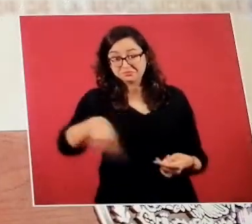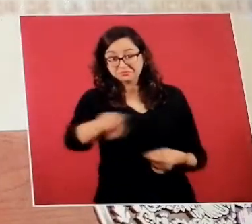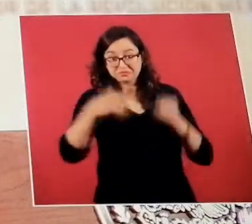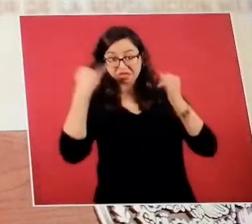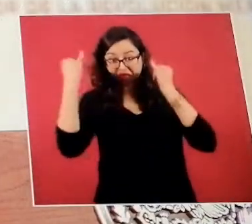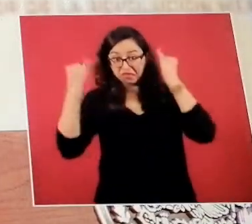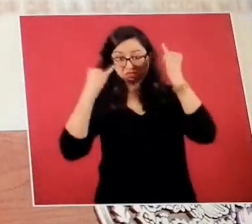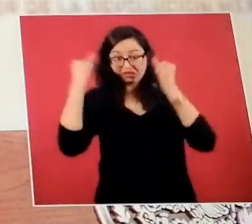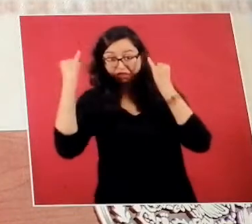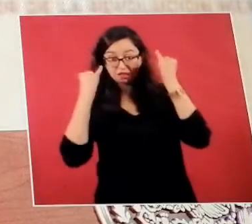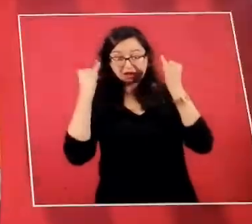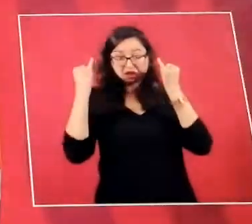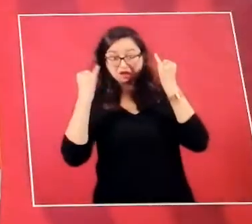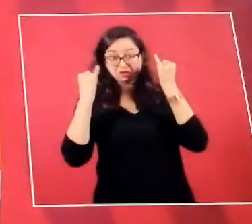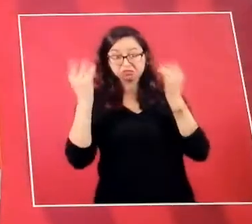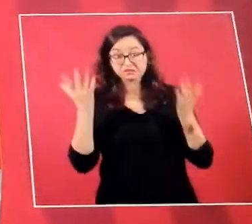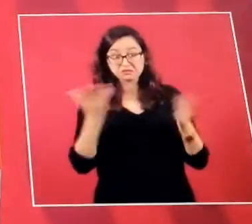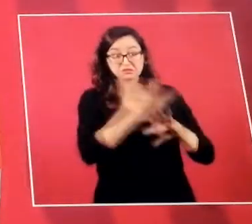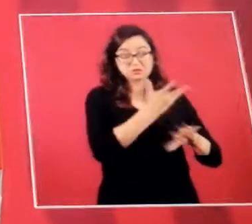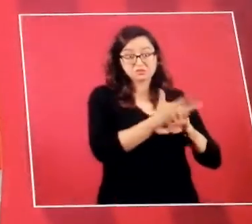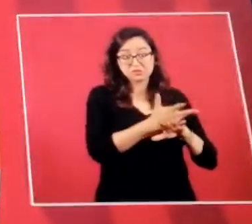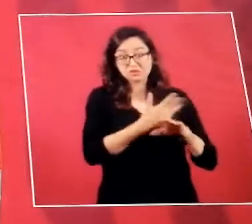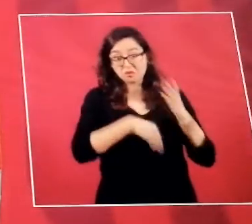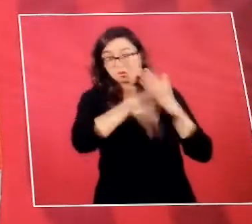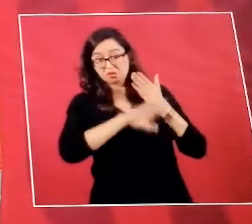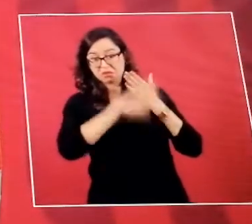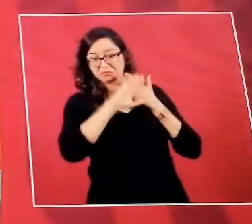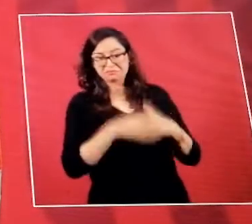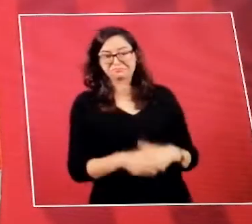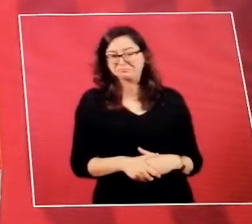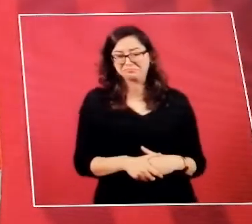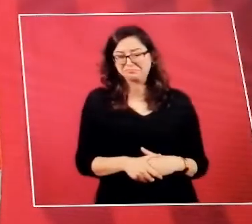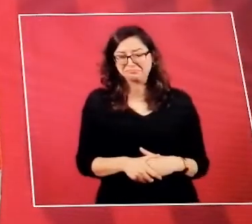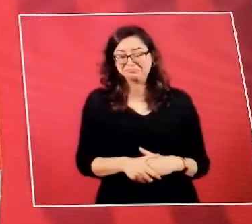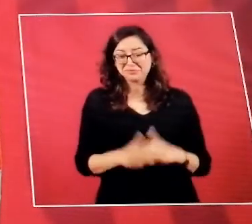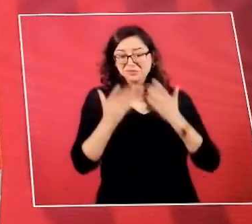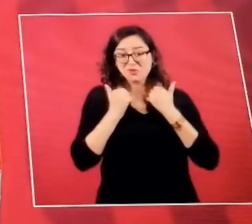hostil o contraria a nuestro gobierno? Pues en los opositores,